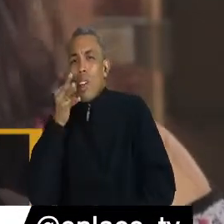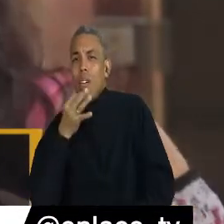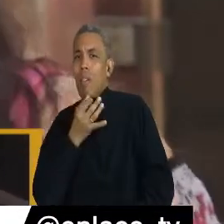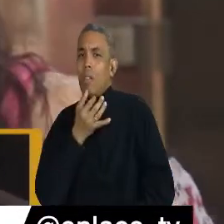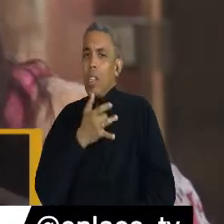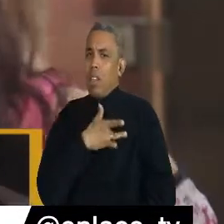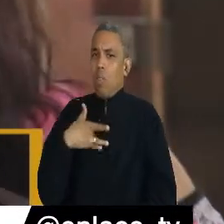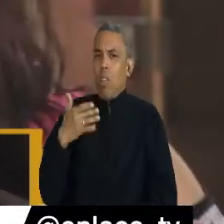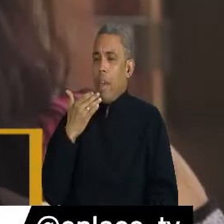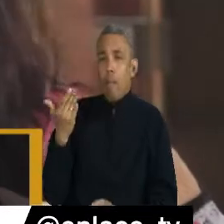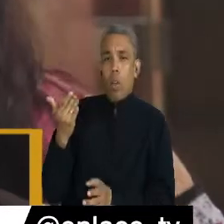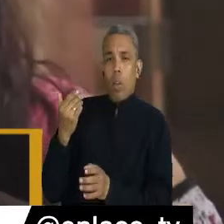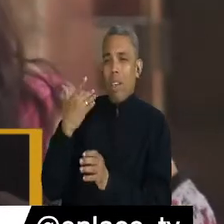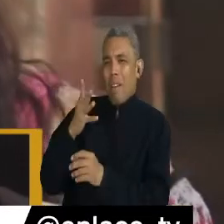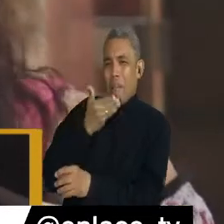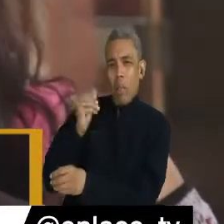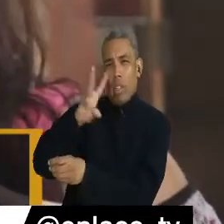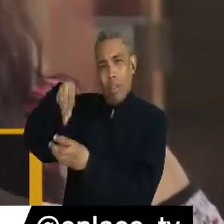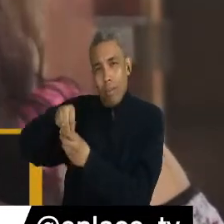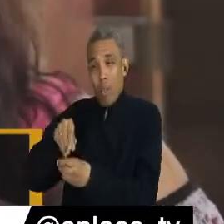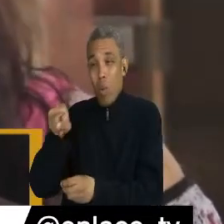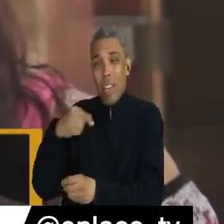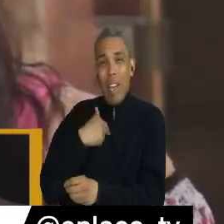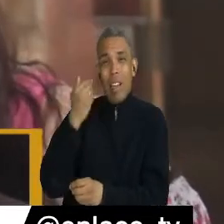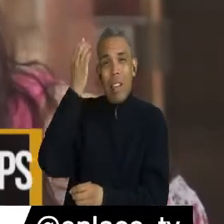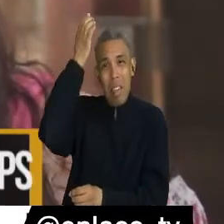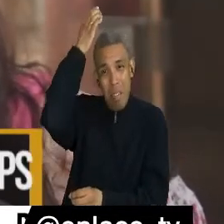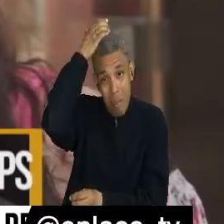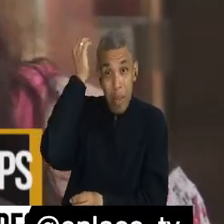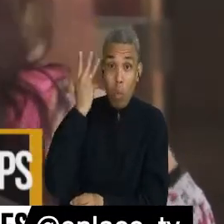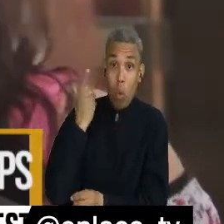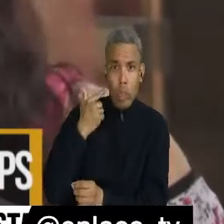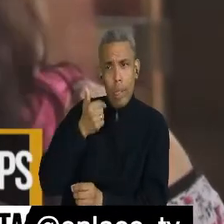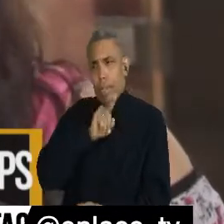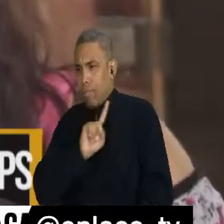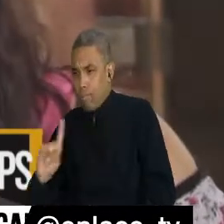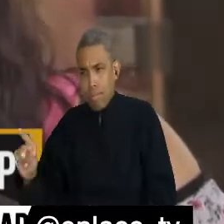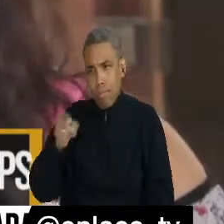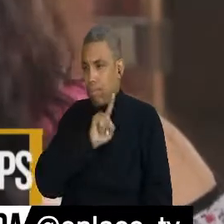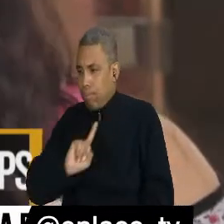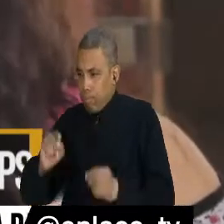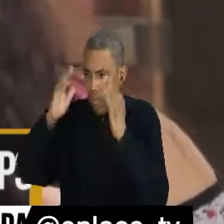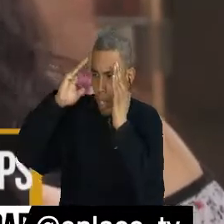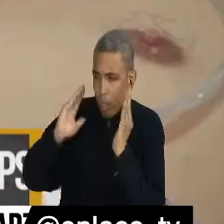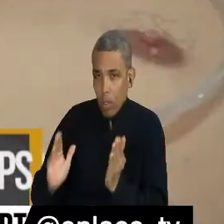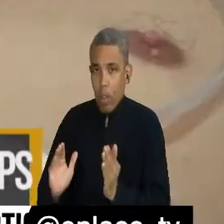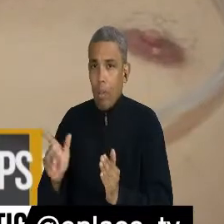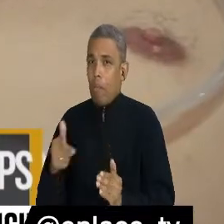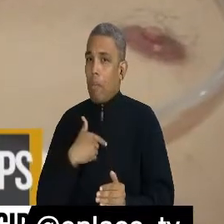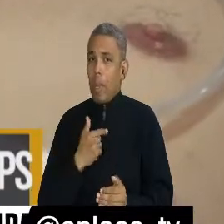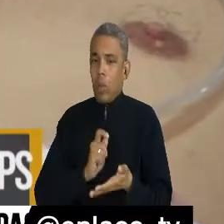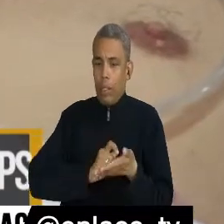enfermera para tener el servicio en la casa, porque él todavía es un paciente delicado, pero hasta el momento no hay respuesta.